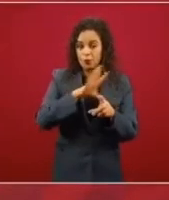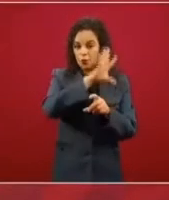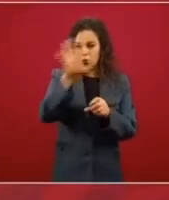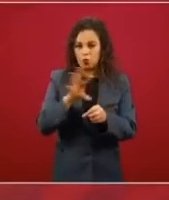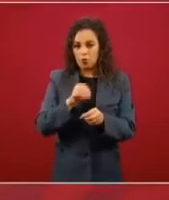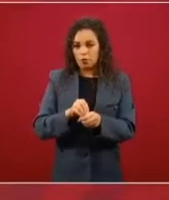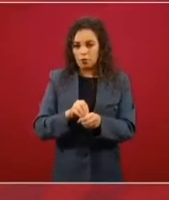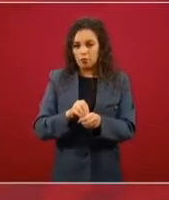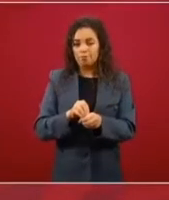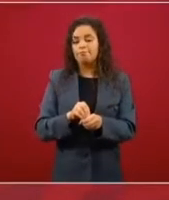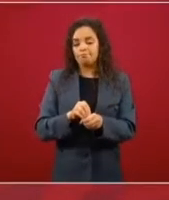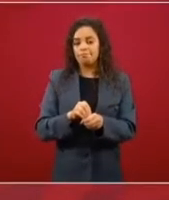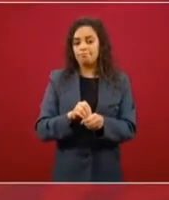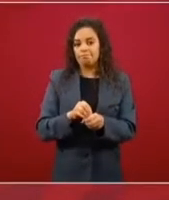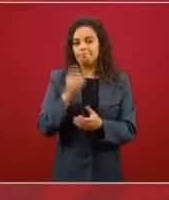son México.